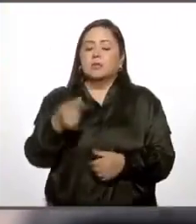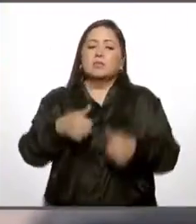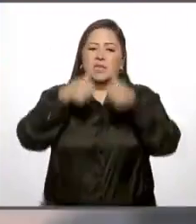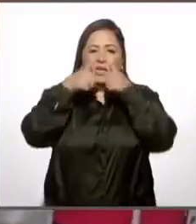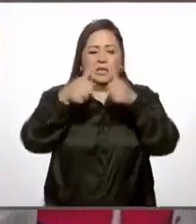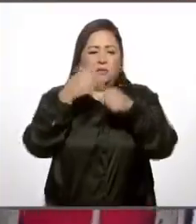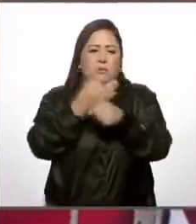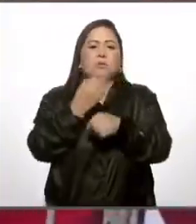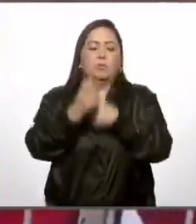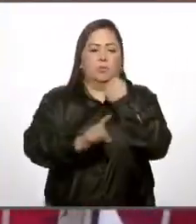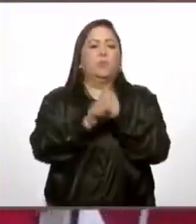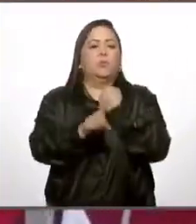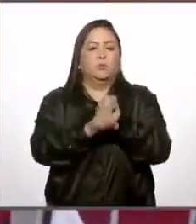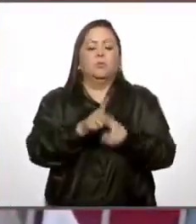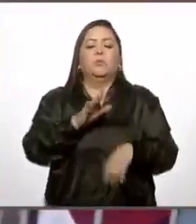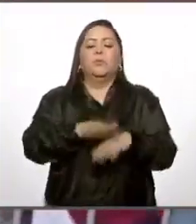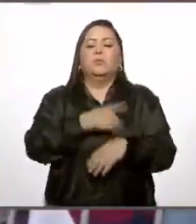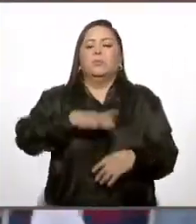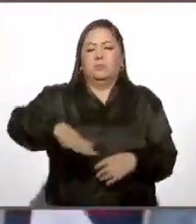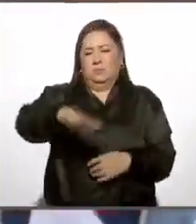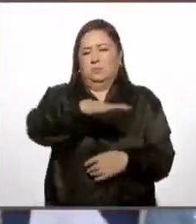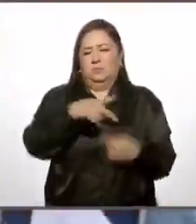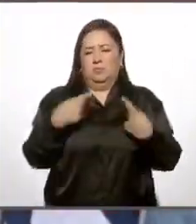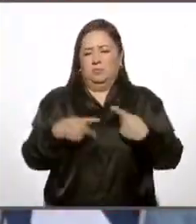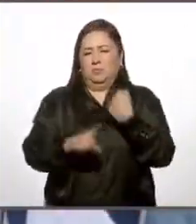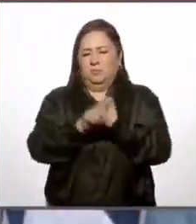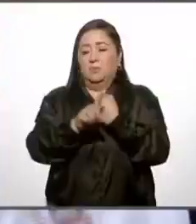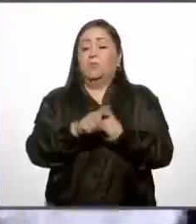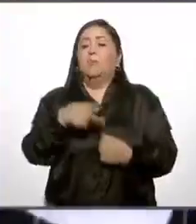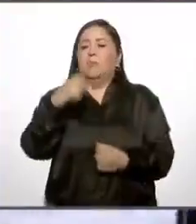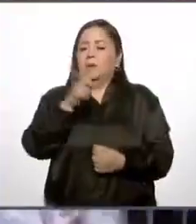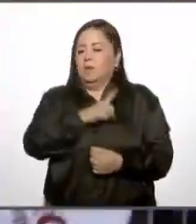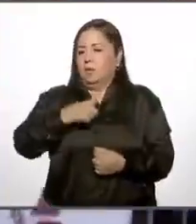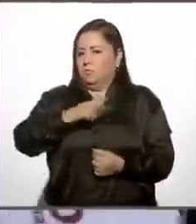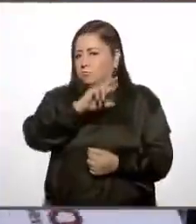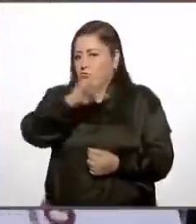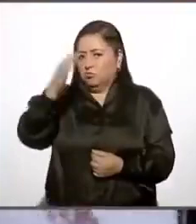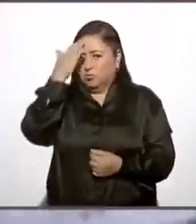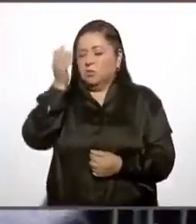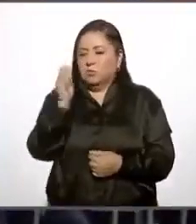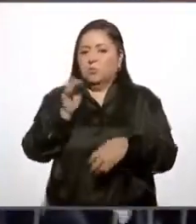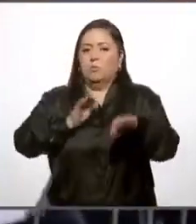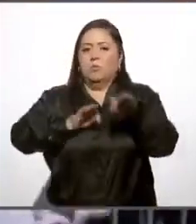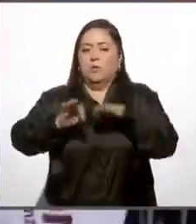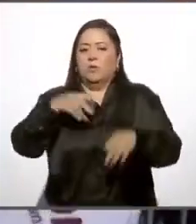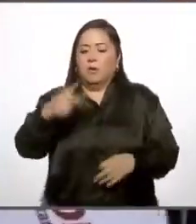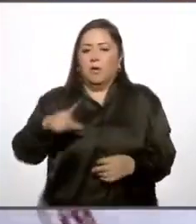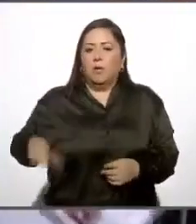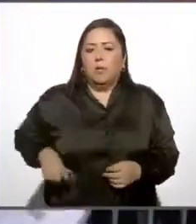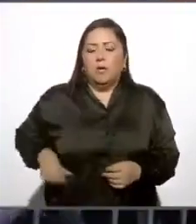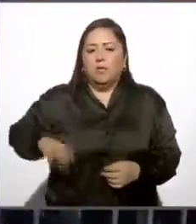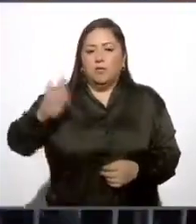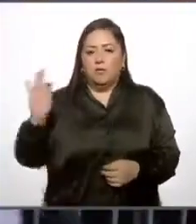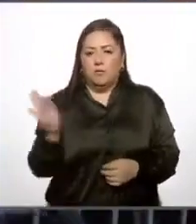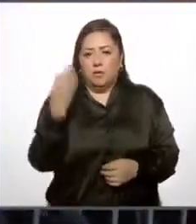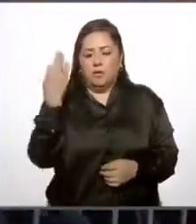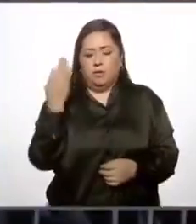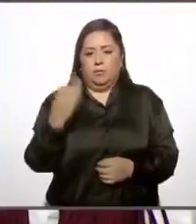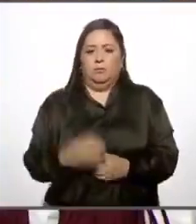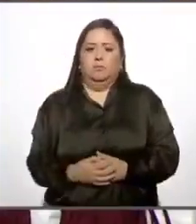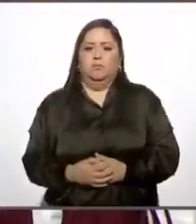el problema, que se atienden las causas, pero que también hay que reconocer el trabajo del gobierno federal en la